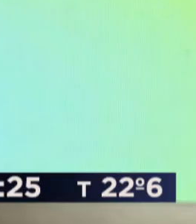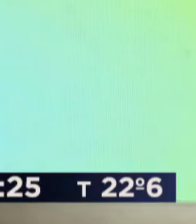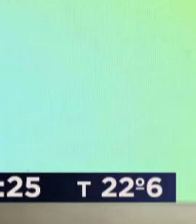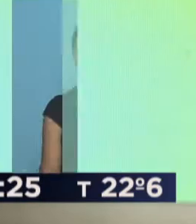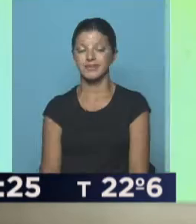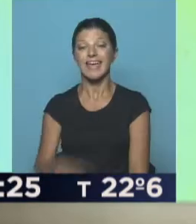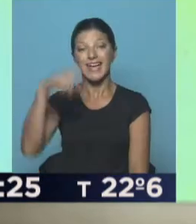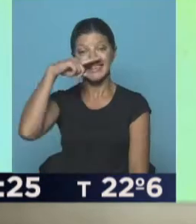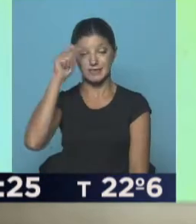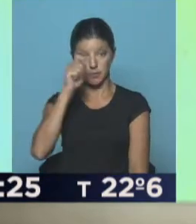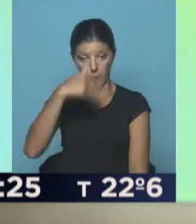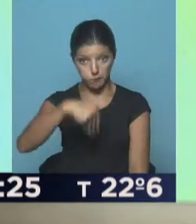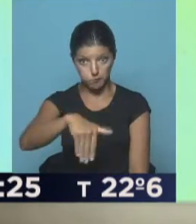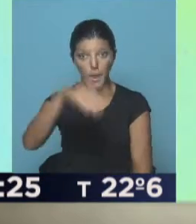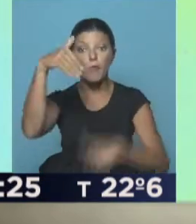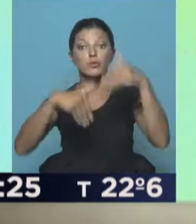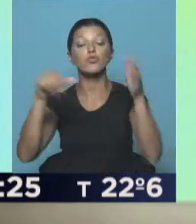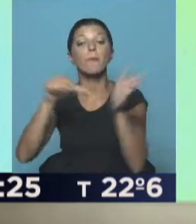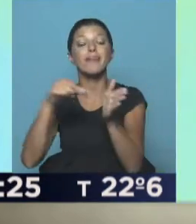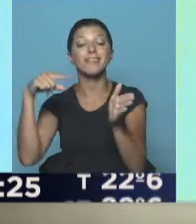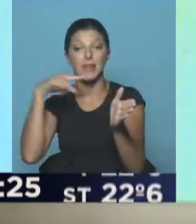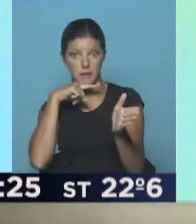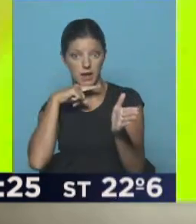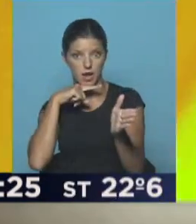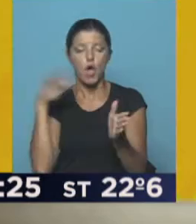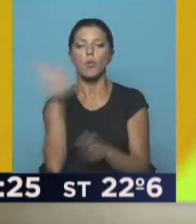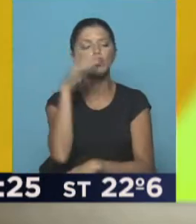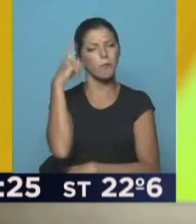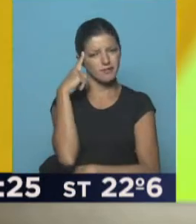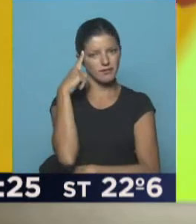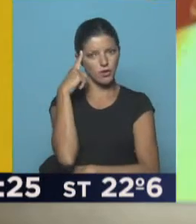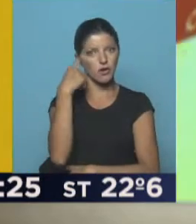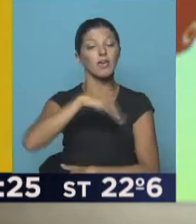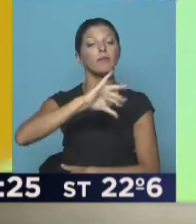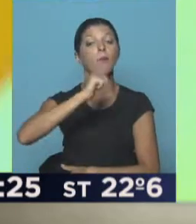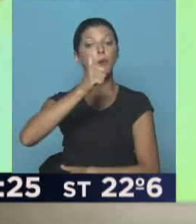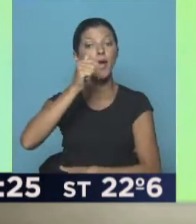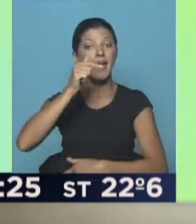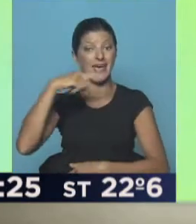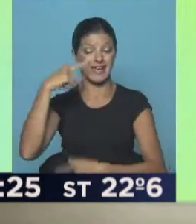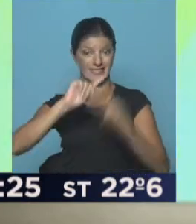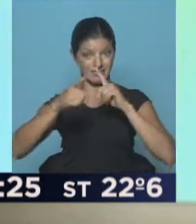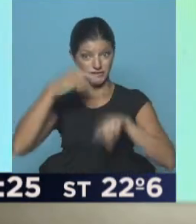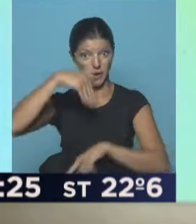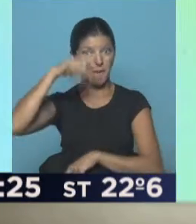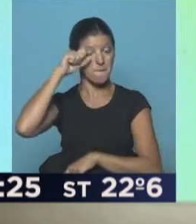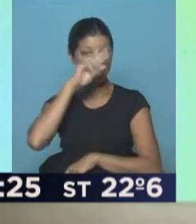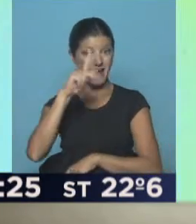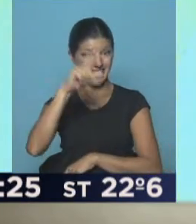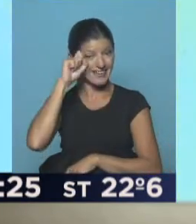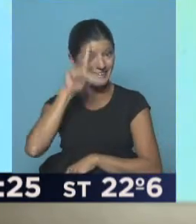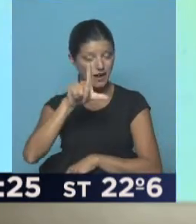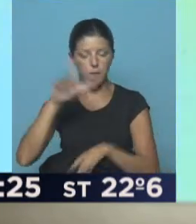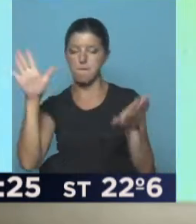Faltan 7 meses para las elecciones en Alemania y cuando todo parecía indicar que la canciller Angela Merkel iba a poder reelegir sin problemas, el